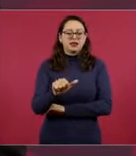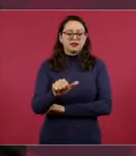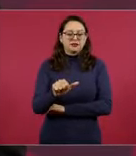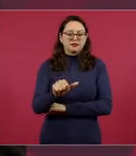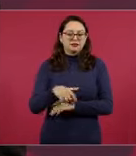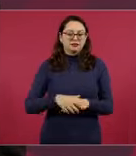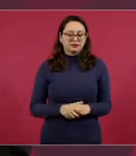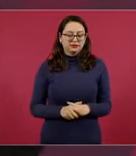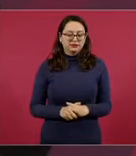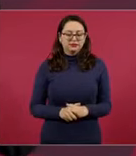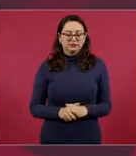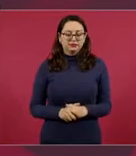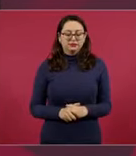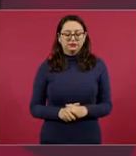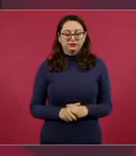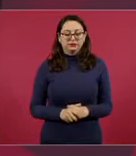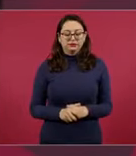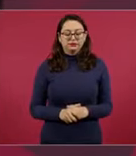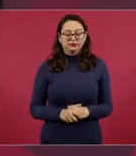en el lugar de Pacal,